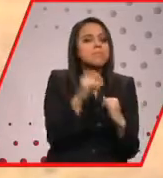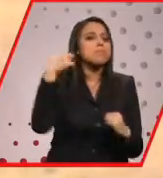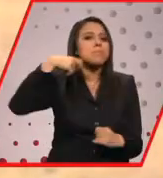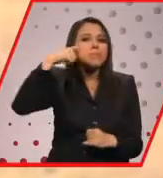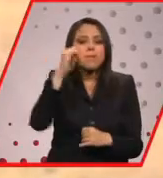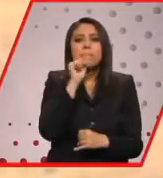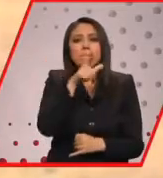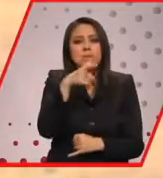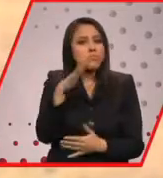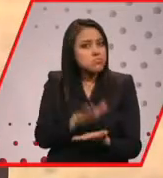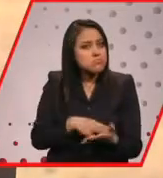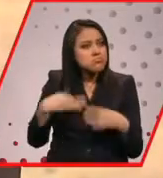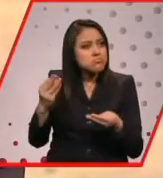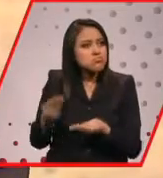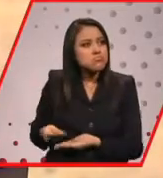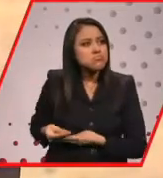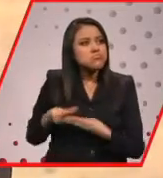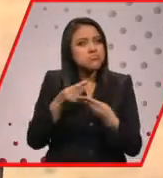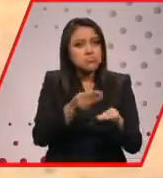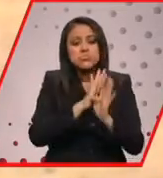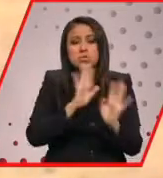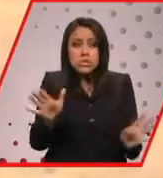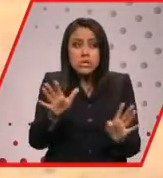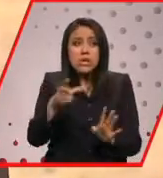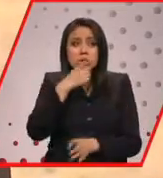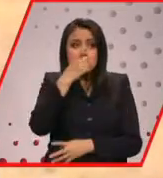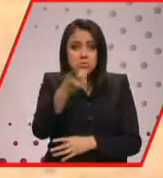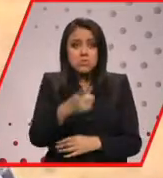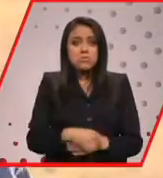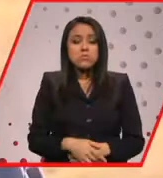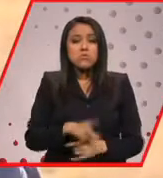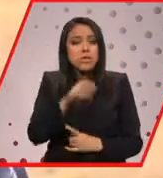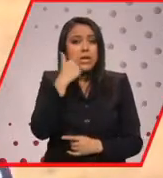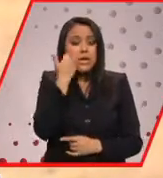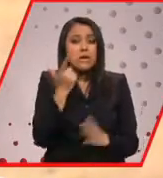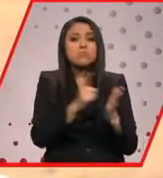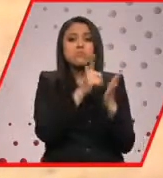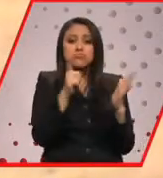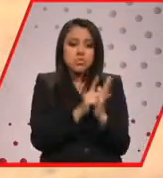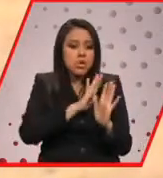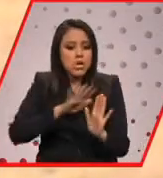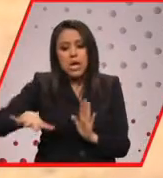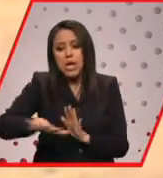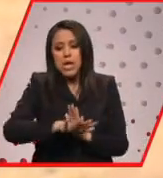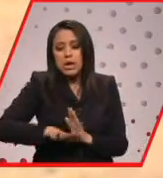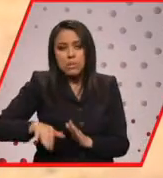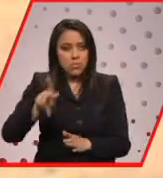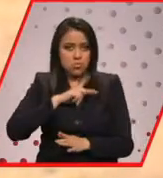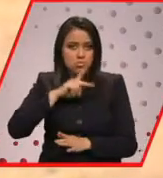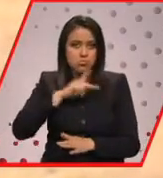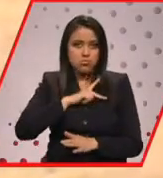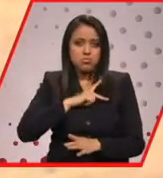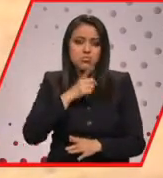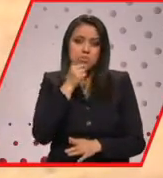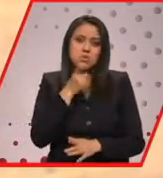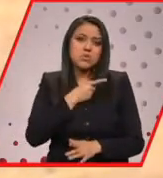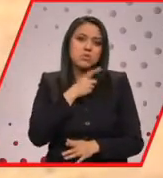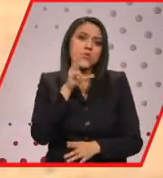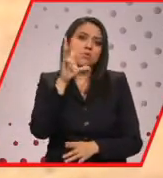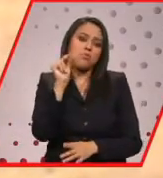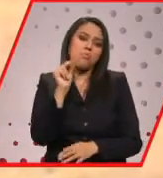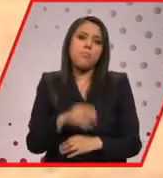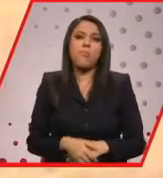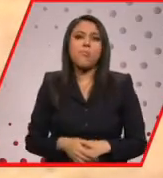hemos llevado todos los papeles que nos piden para que regularizar el terreno rústico. Y resulta que nos los